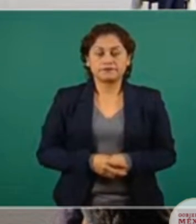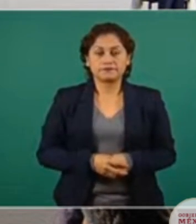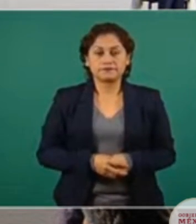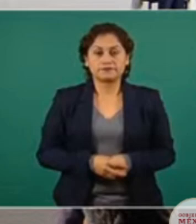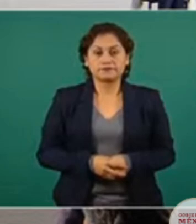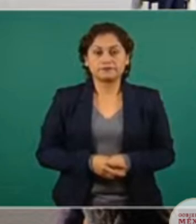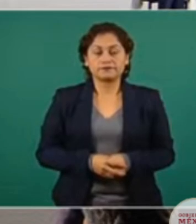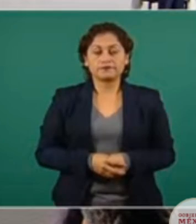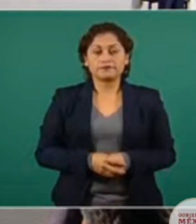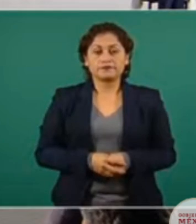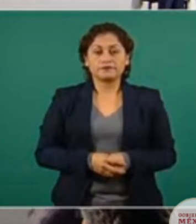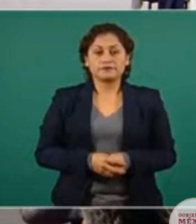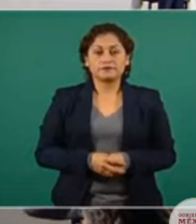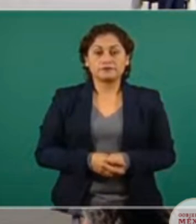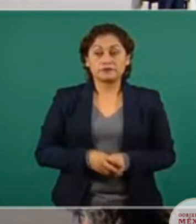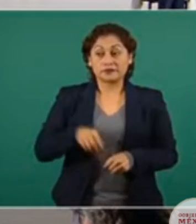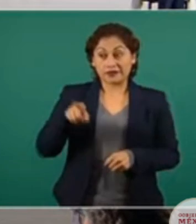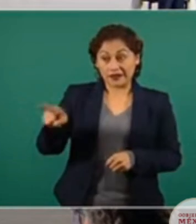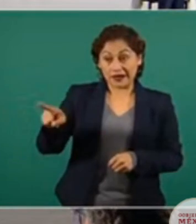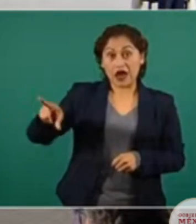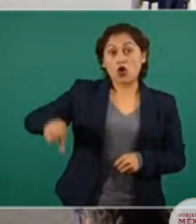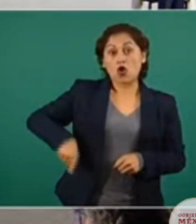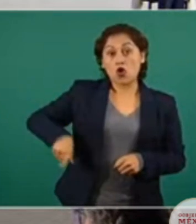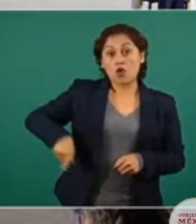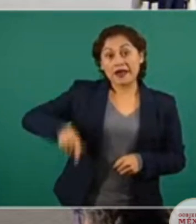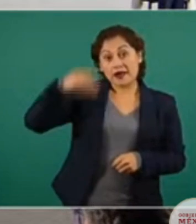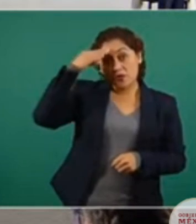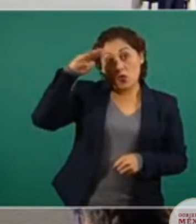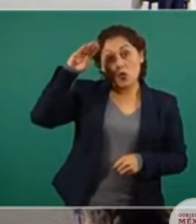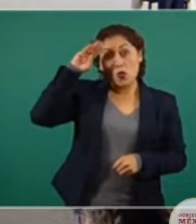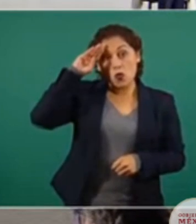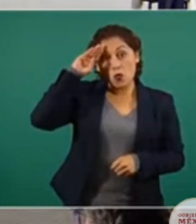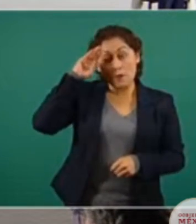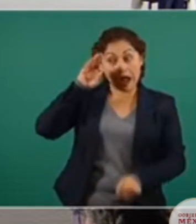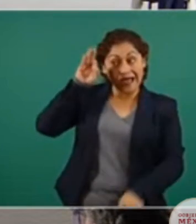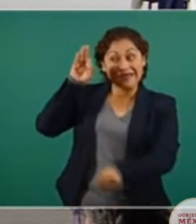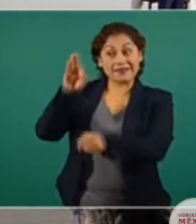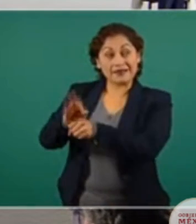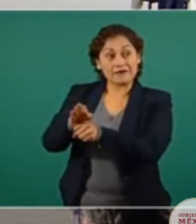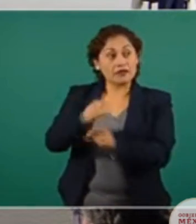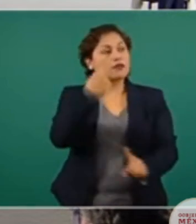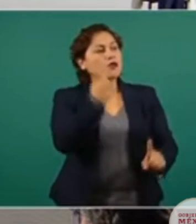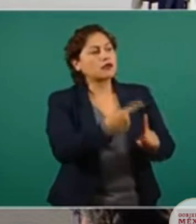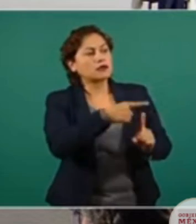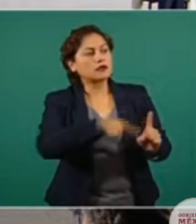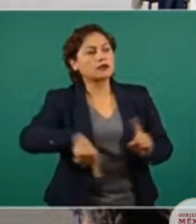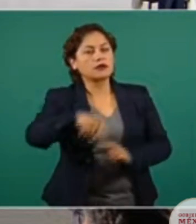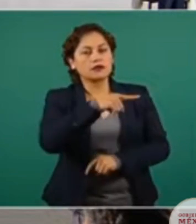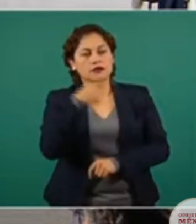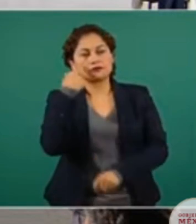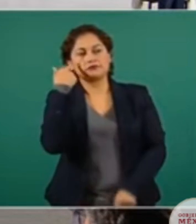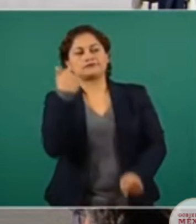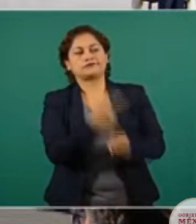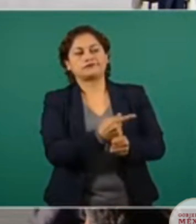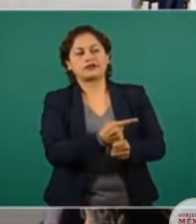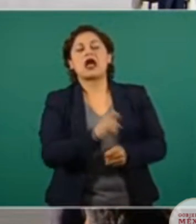Y quien defiende al régimen cubano, sea español o hispanoamericano, demuestra tener muchos intereses